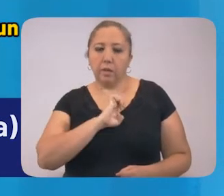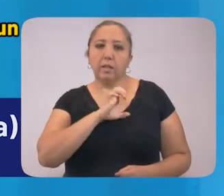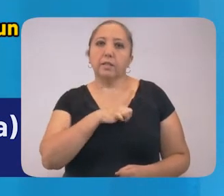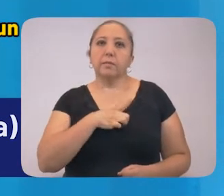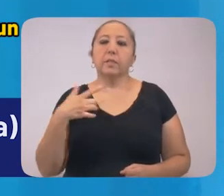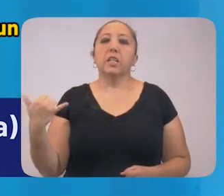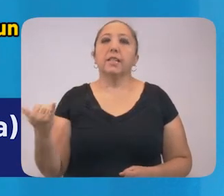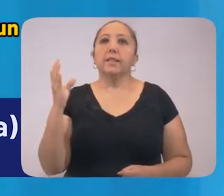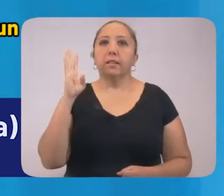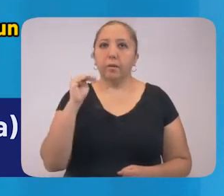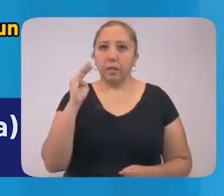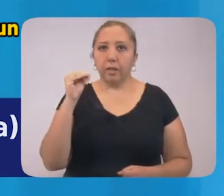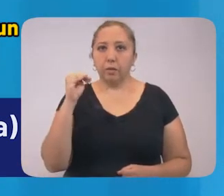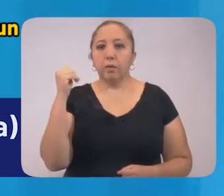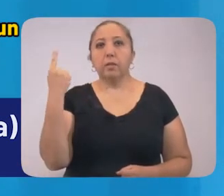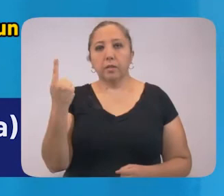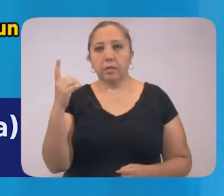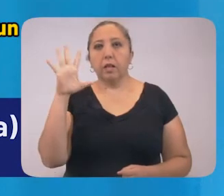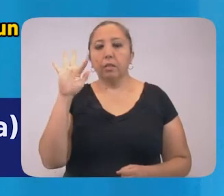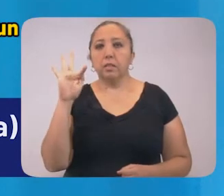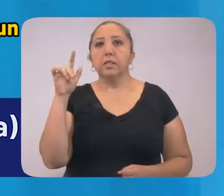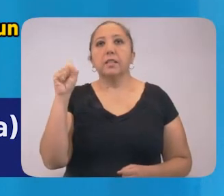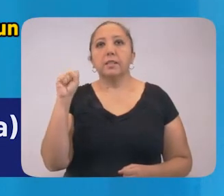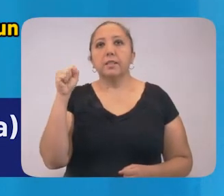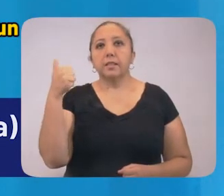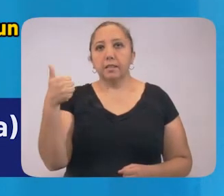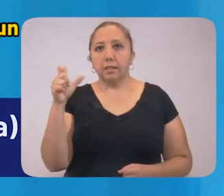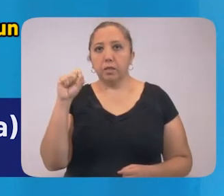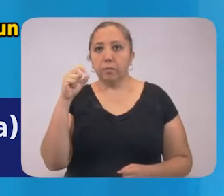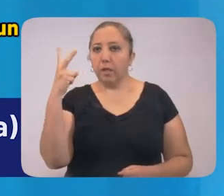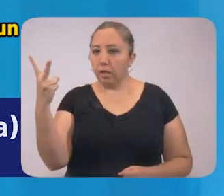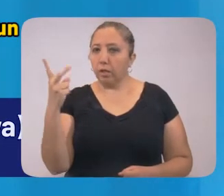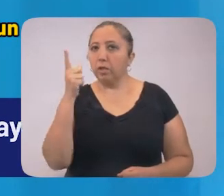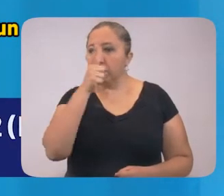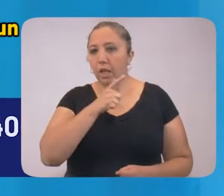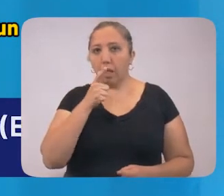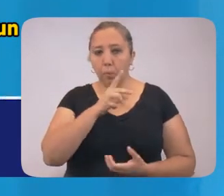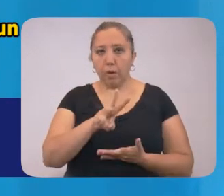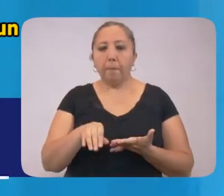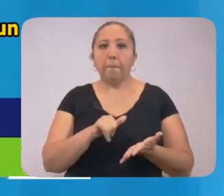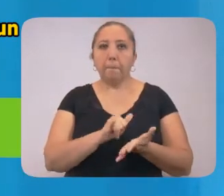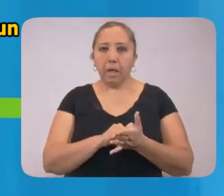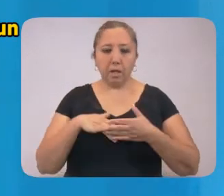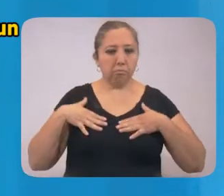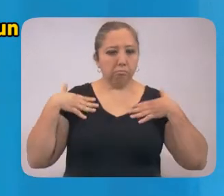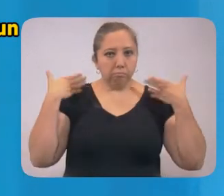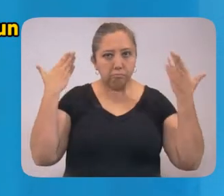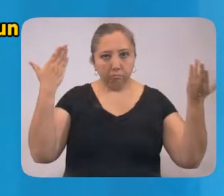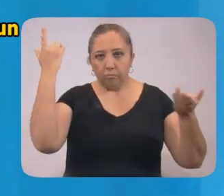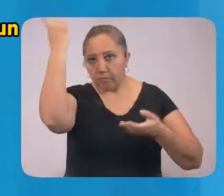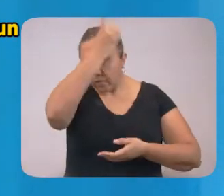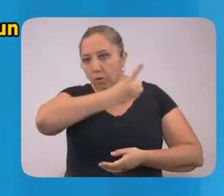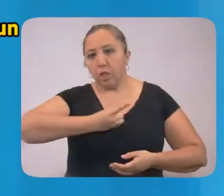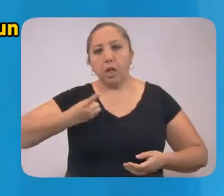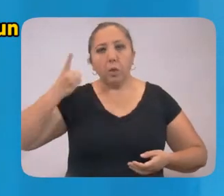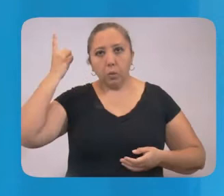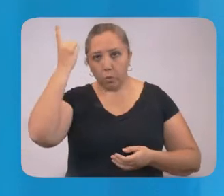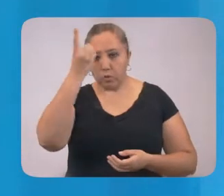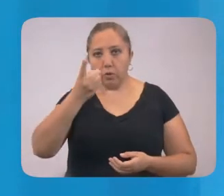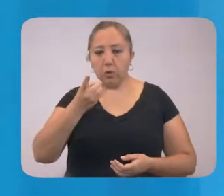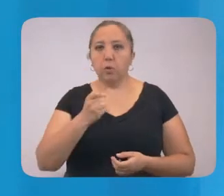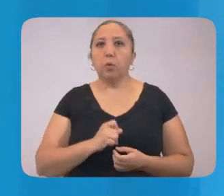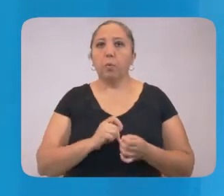español y 99 91 40 66 22 en lengua maya ofrece un diagnóstico automatizado